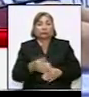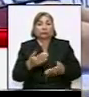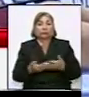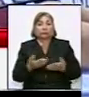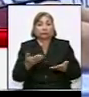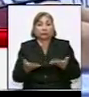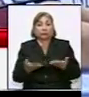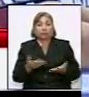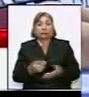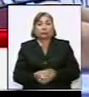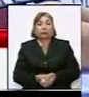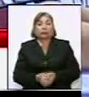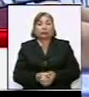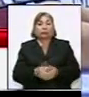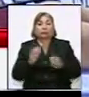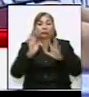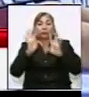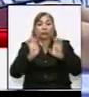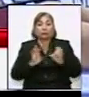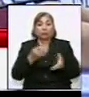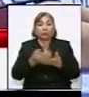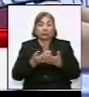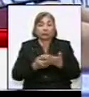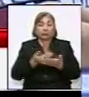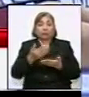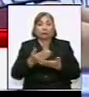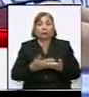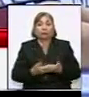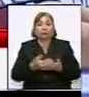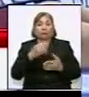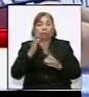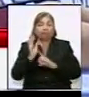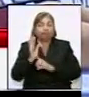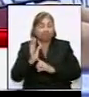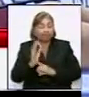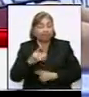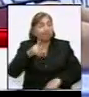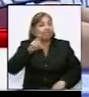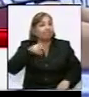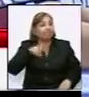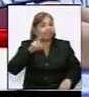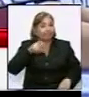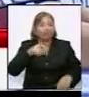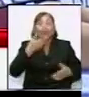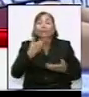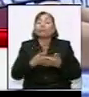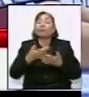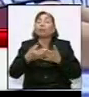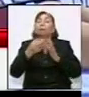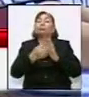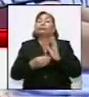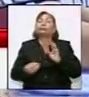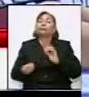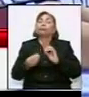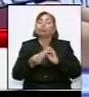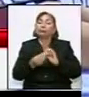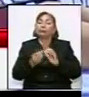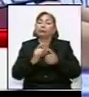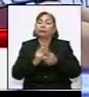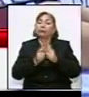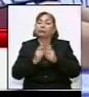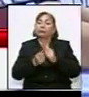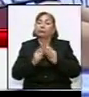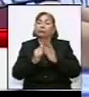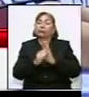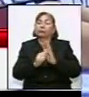evaluar las opiniones recibidas consideró que ambas propuestas son atendibles innecesarias y plantea un texto su entorno donde se modifican tanto el